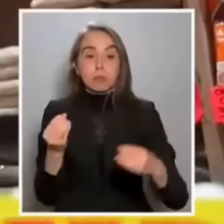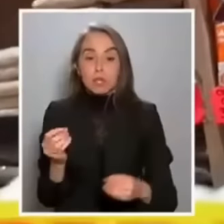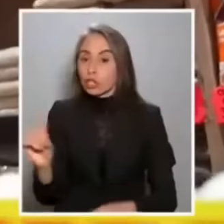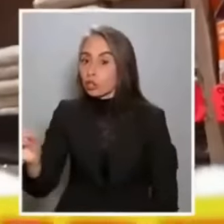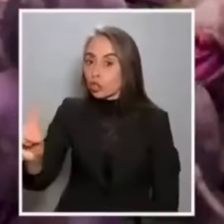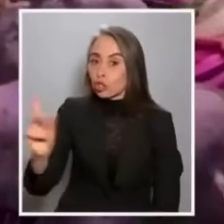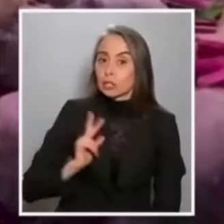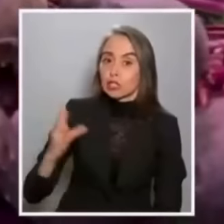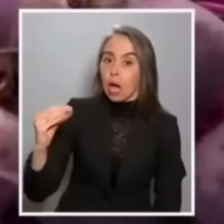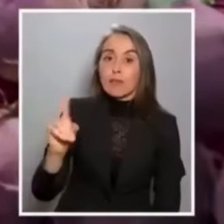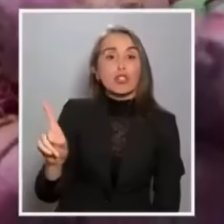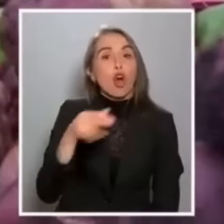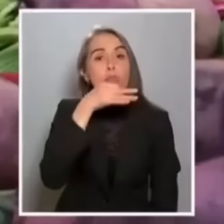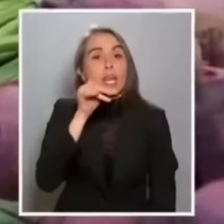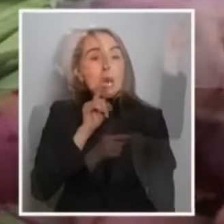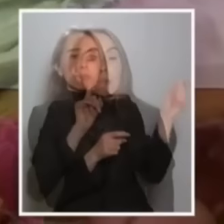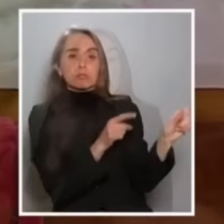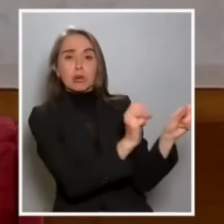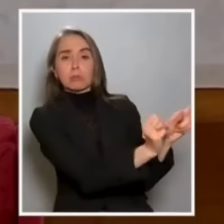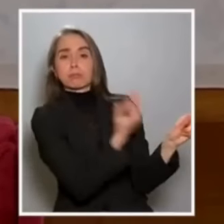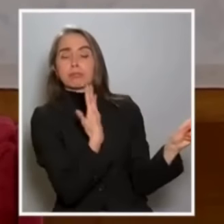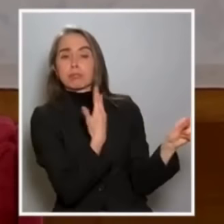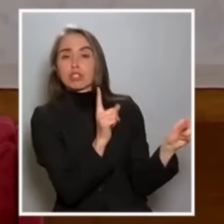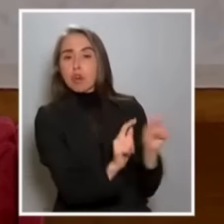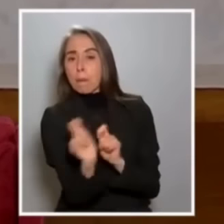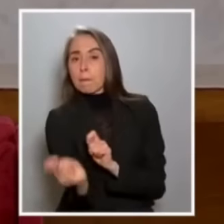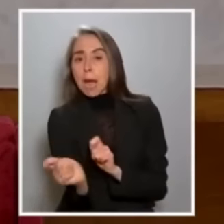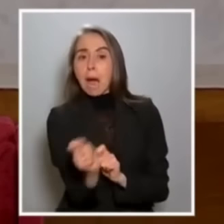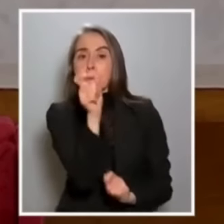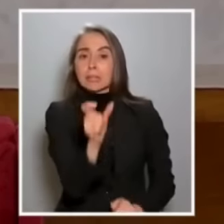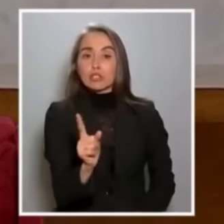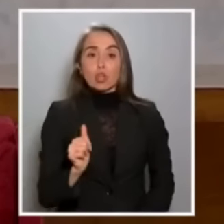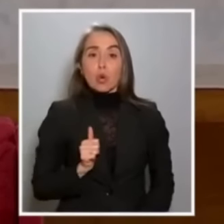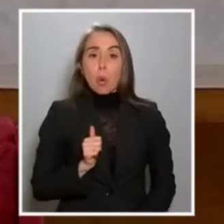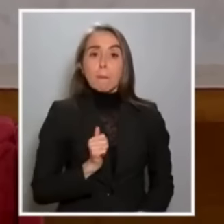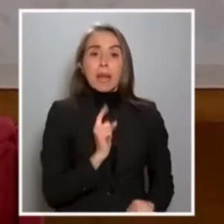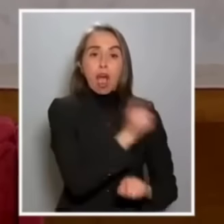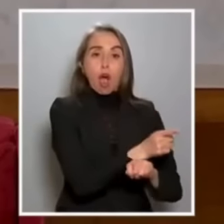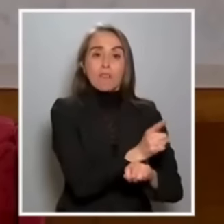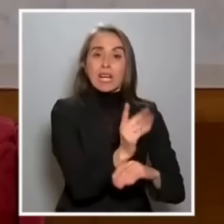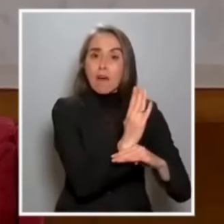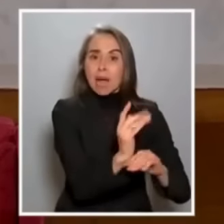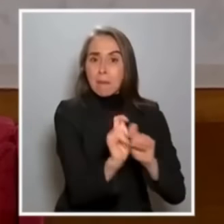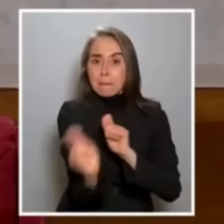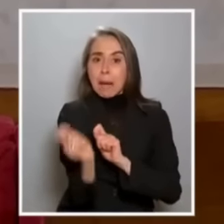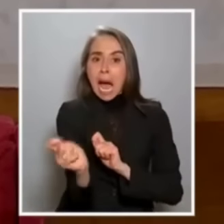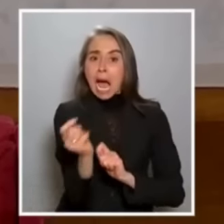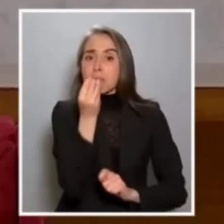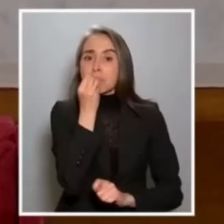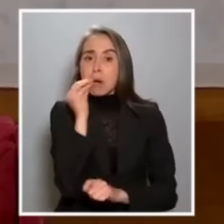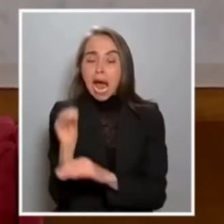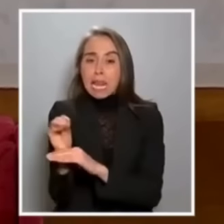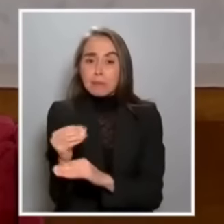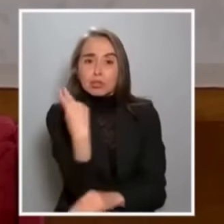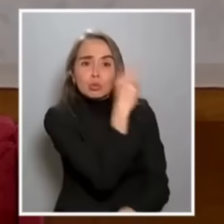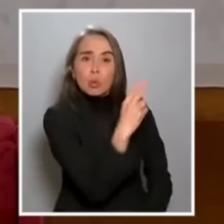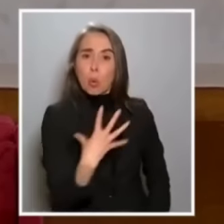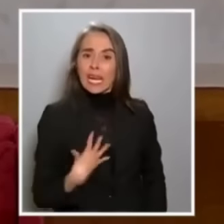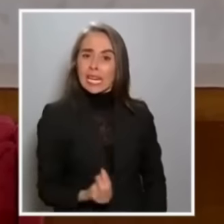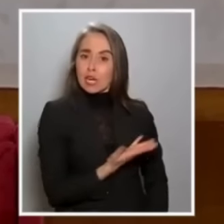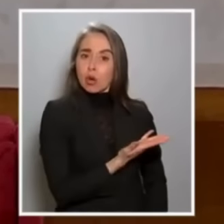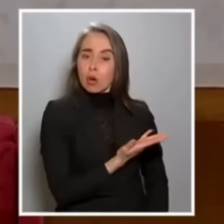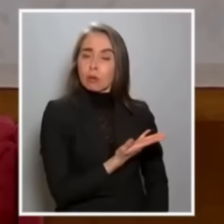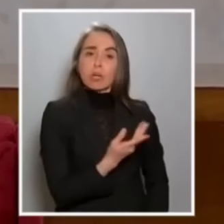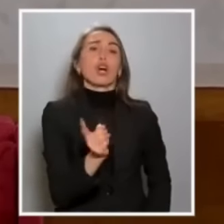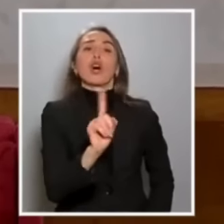No, señor, no mienta. Quienes incumplen estas obligaciones que son básicas con sus hijos